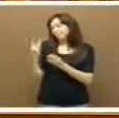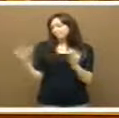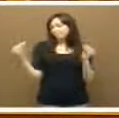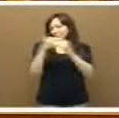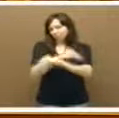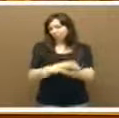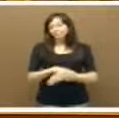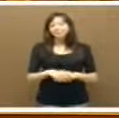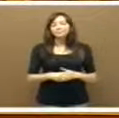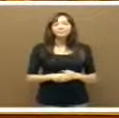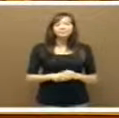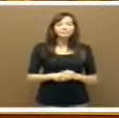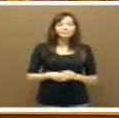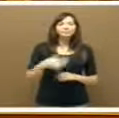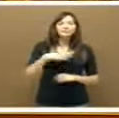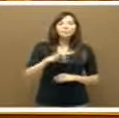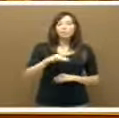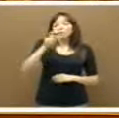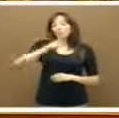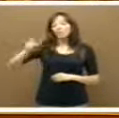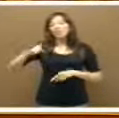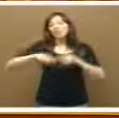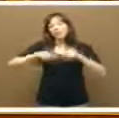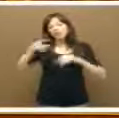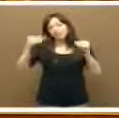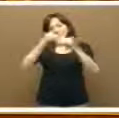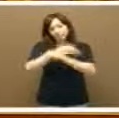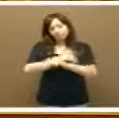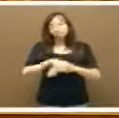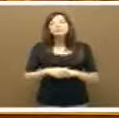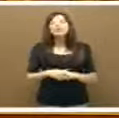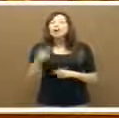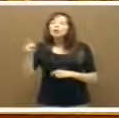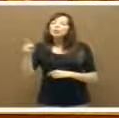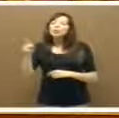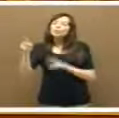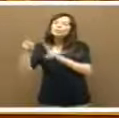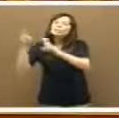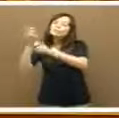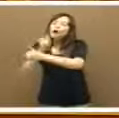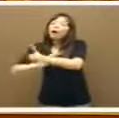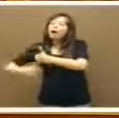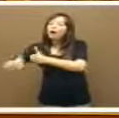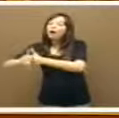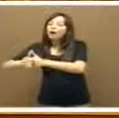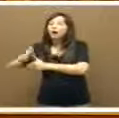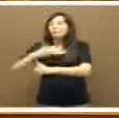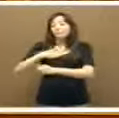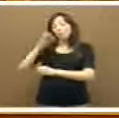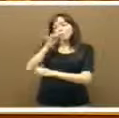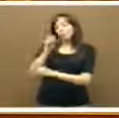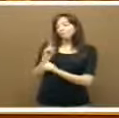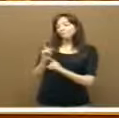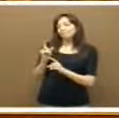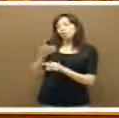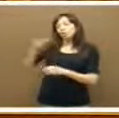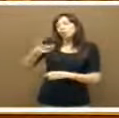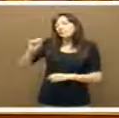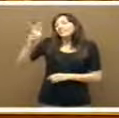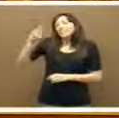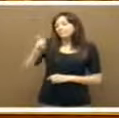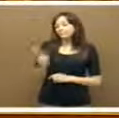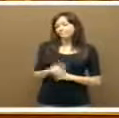estudiantes con la que hacen a lo mejor los padres o los profesores. Ustedes han priorizado una asignatura que para nosotros no es la más importante. Por lo tanto, no